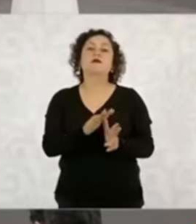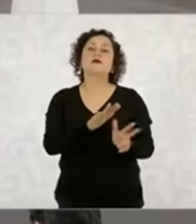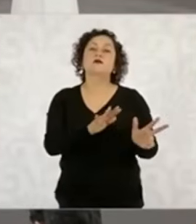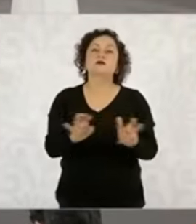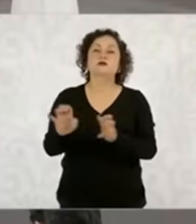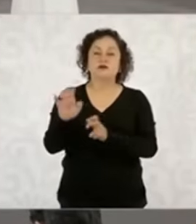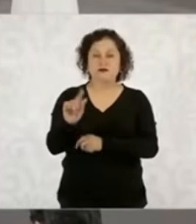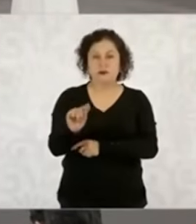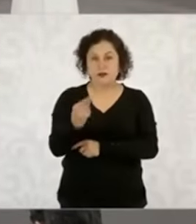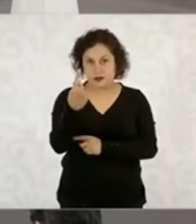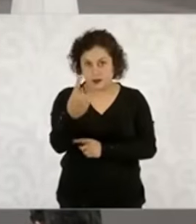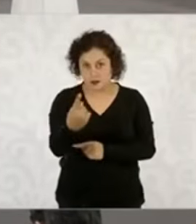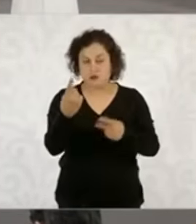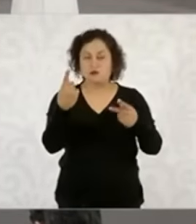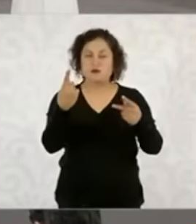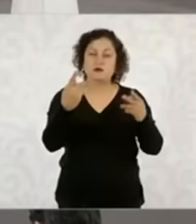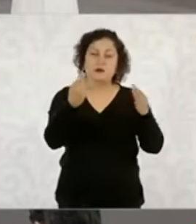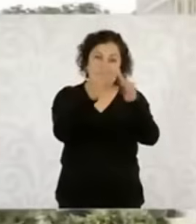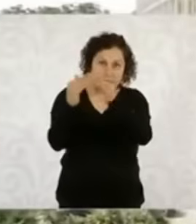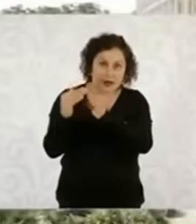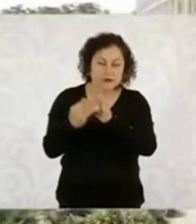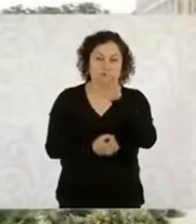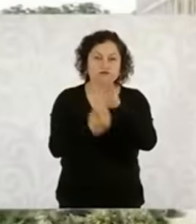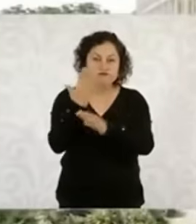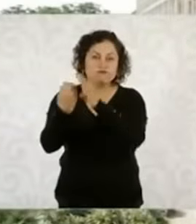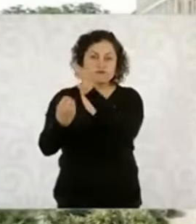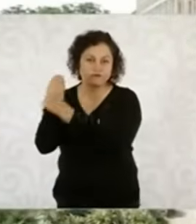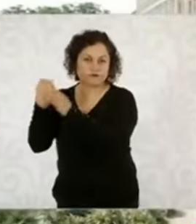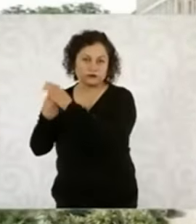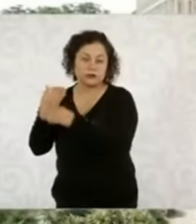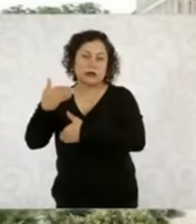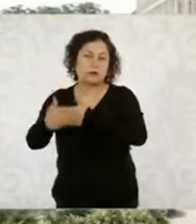199.871 viviendas nuevas que ya están en